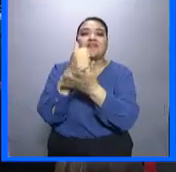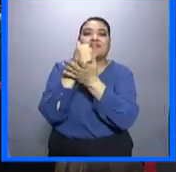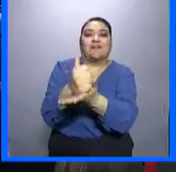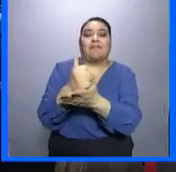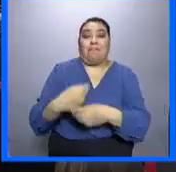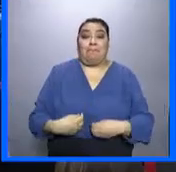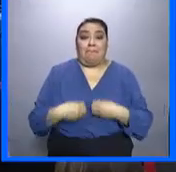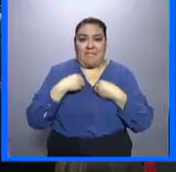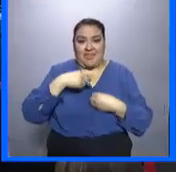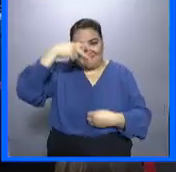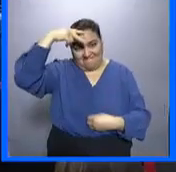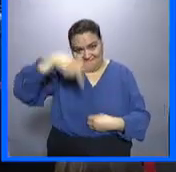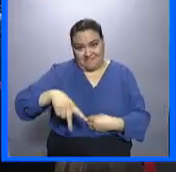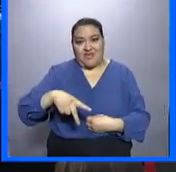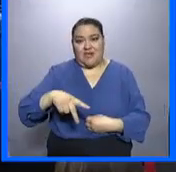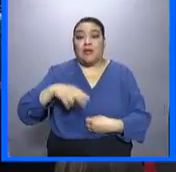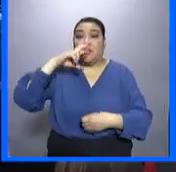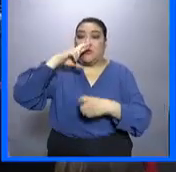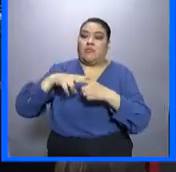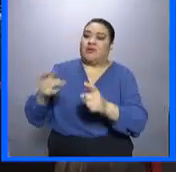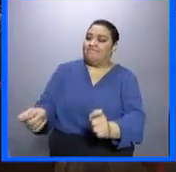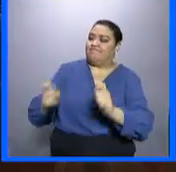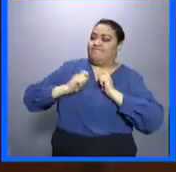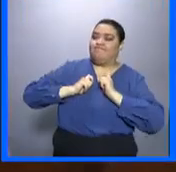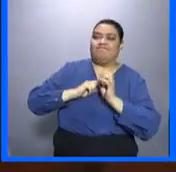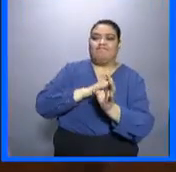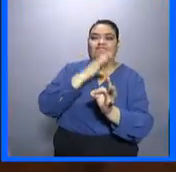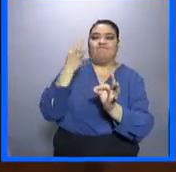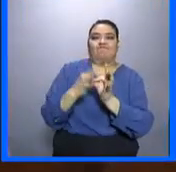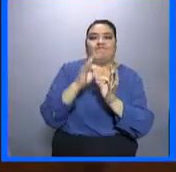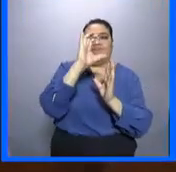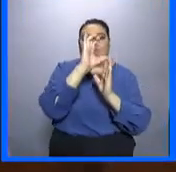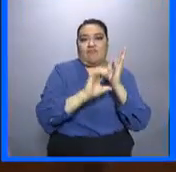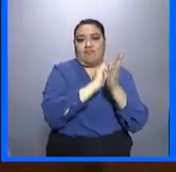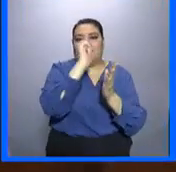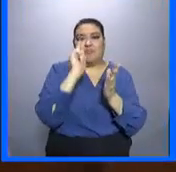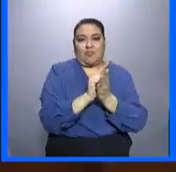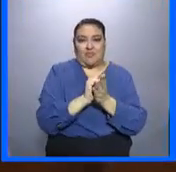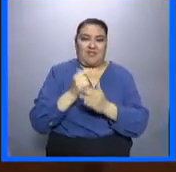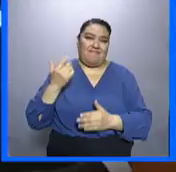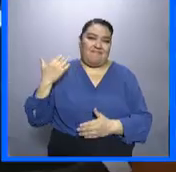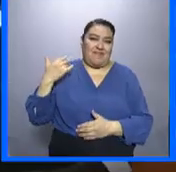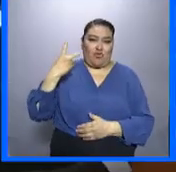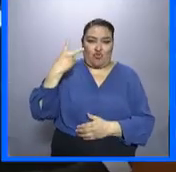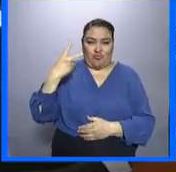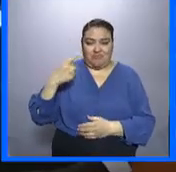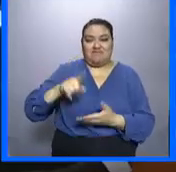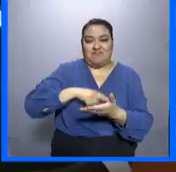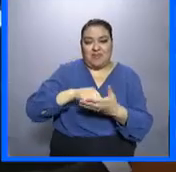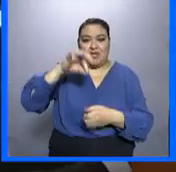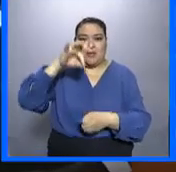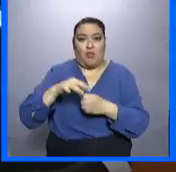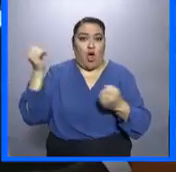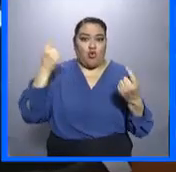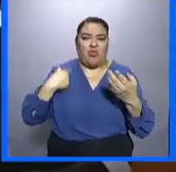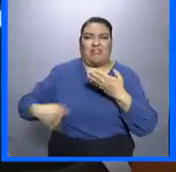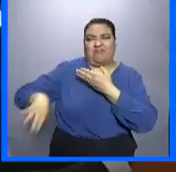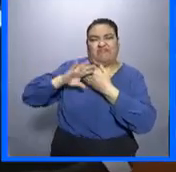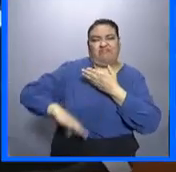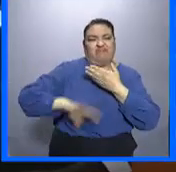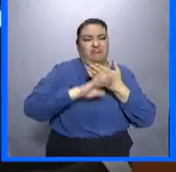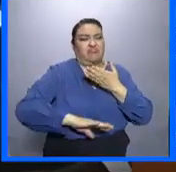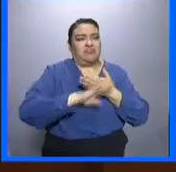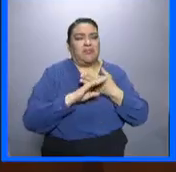pública del país, que cumplió con su misión constitucional en las 2 últimas elecciones federales, a pesar de las presiones y ataques